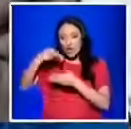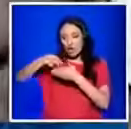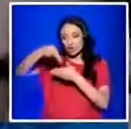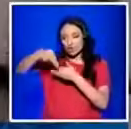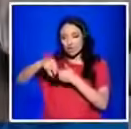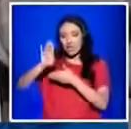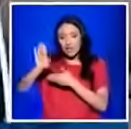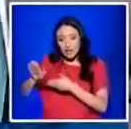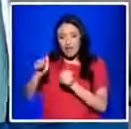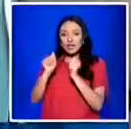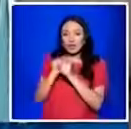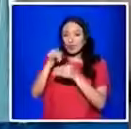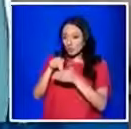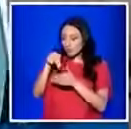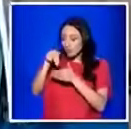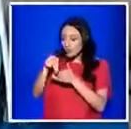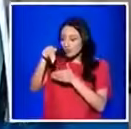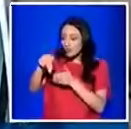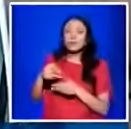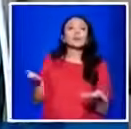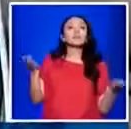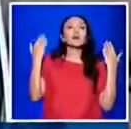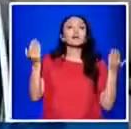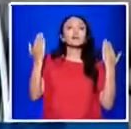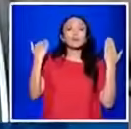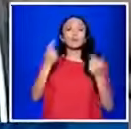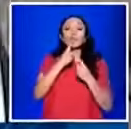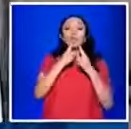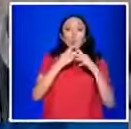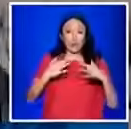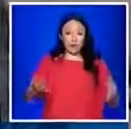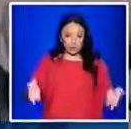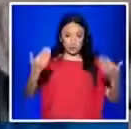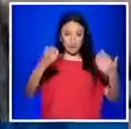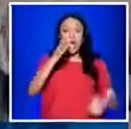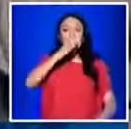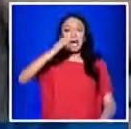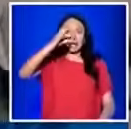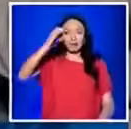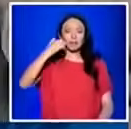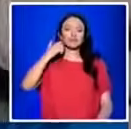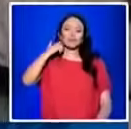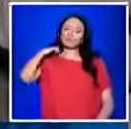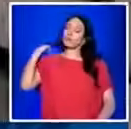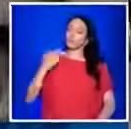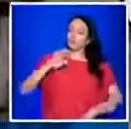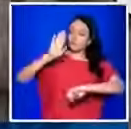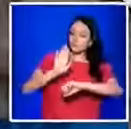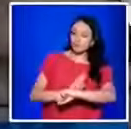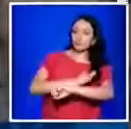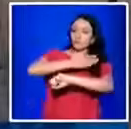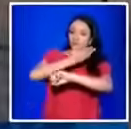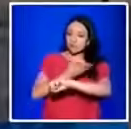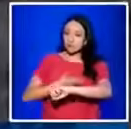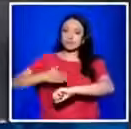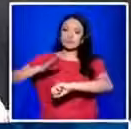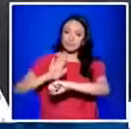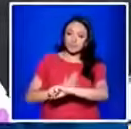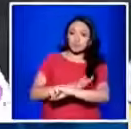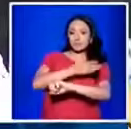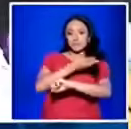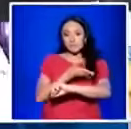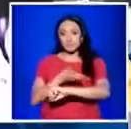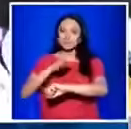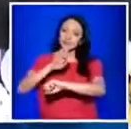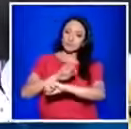con sus bisnietos. Vamos a cantarle el cumpleaños feliz, atentos. Vamos, póngale la música. A la una,